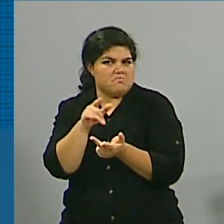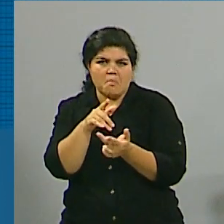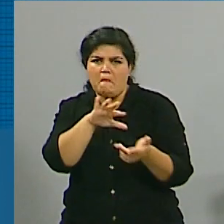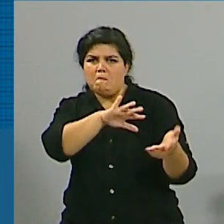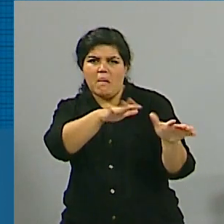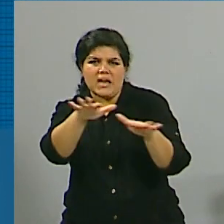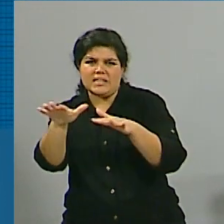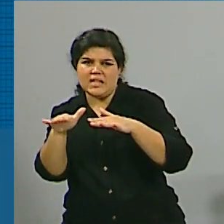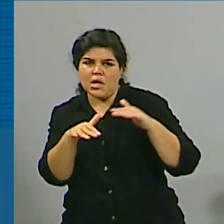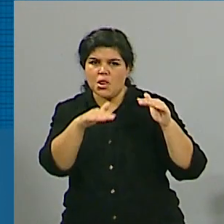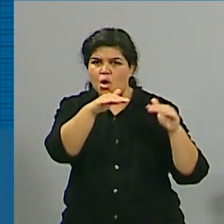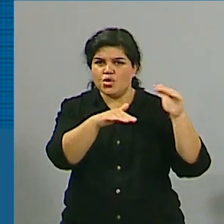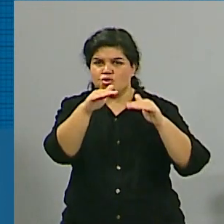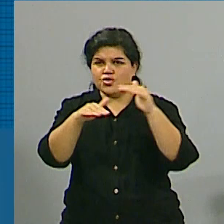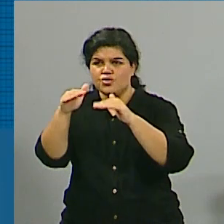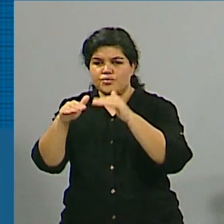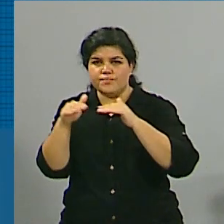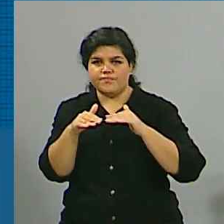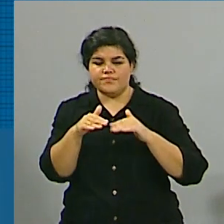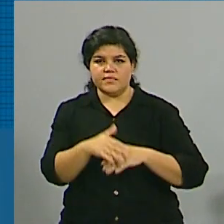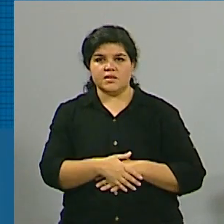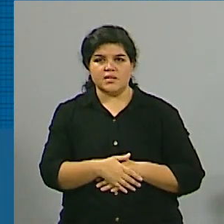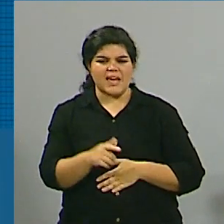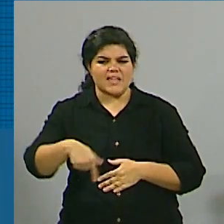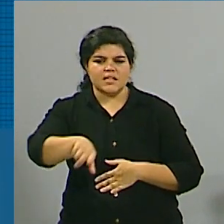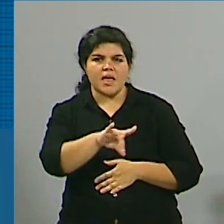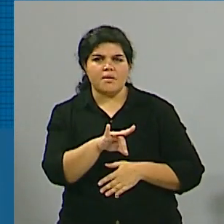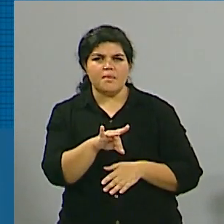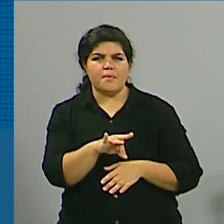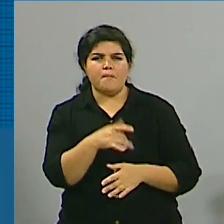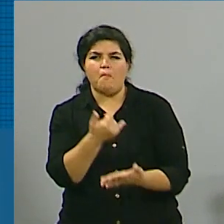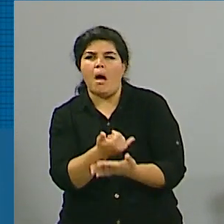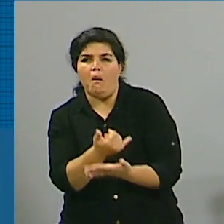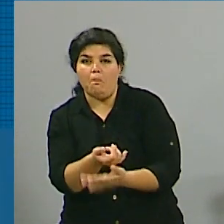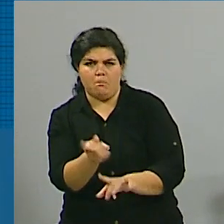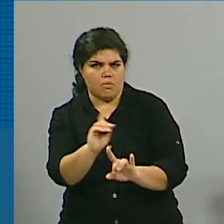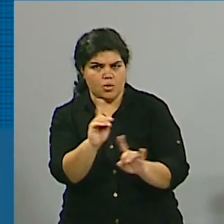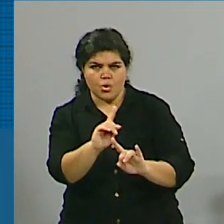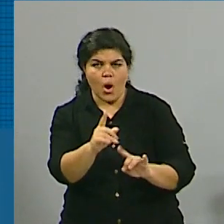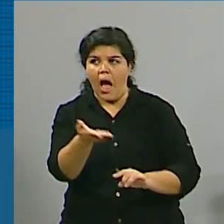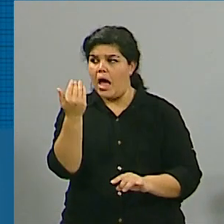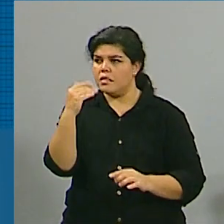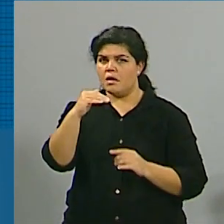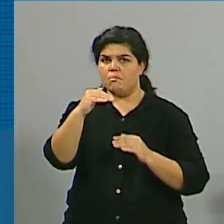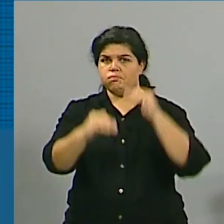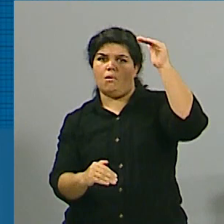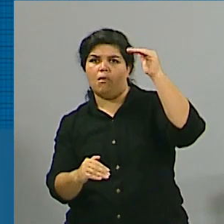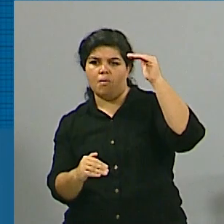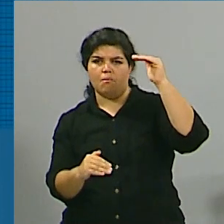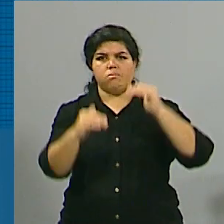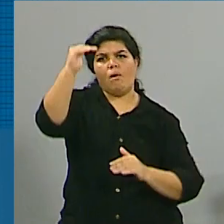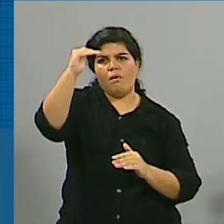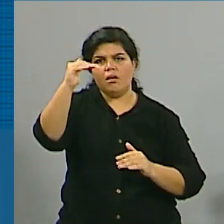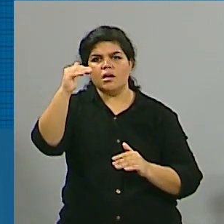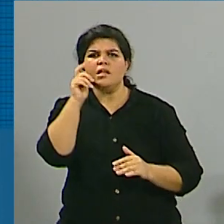tal vez asumiendo la presidencia. Digo, no es un dato menor, porque antes esas diferencias eran mucho más amplias y podían decir, bueno, hoy ganaría tal